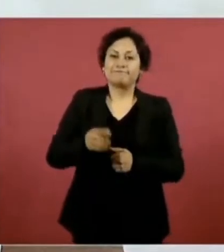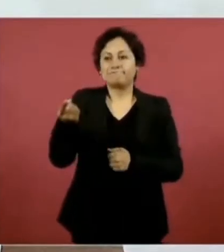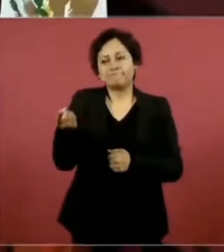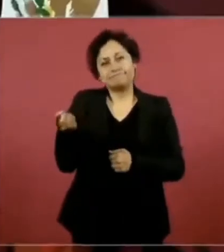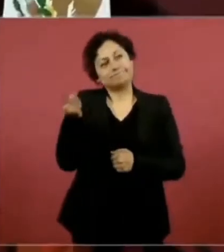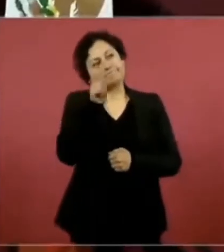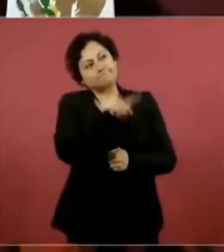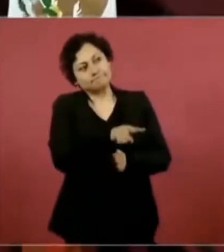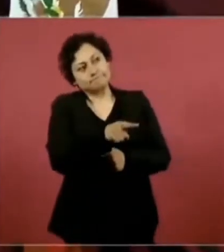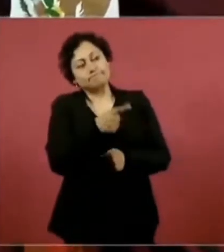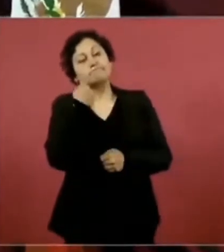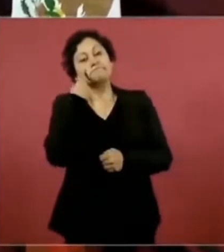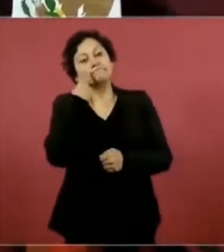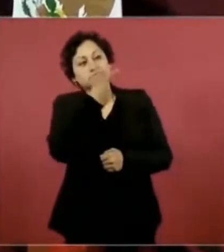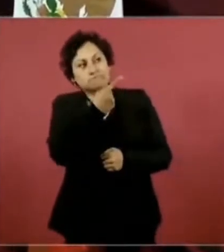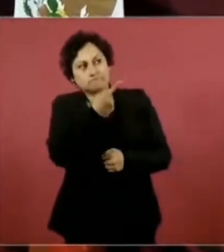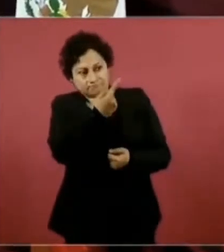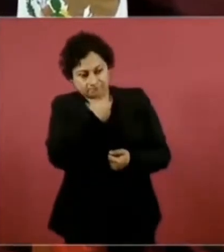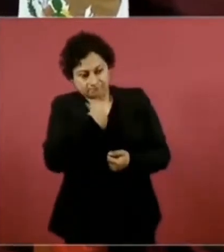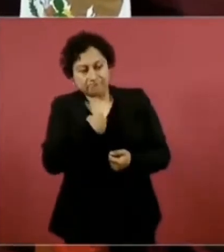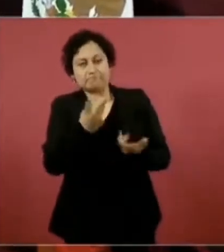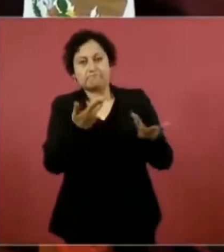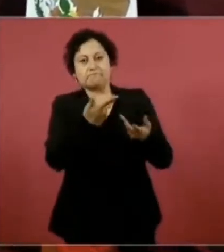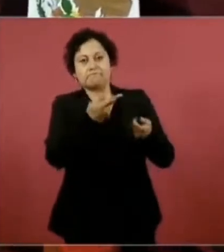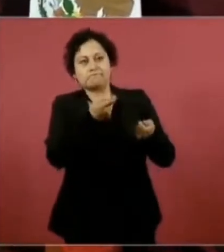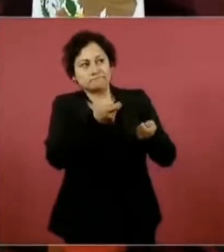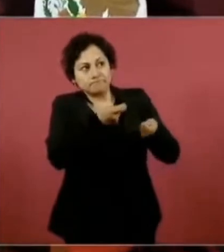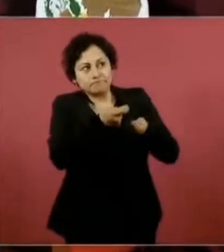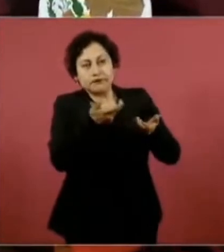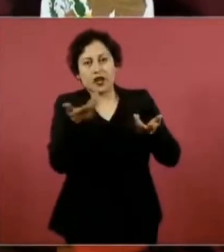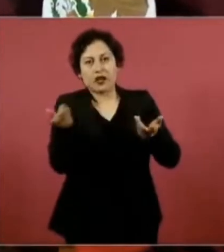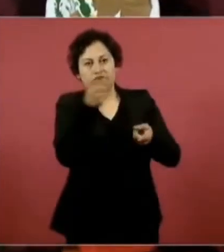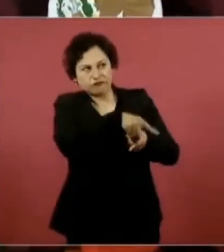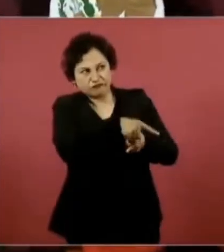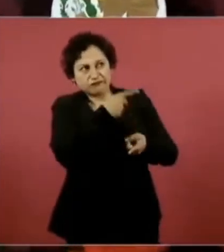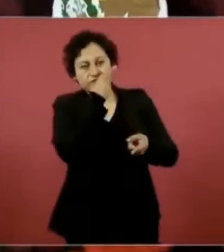Y eso a los conservadores,